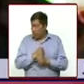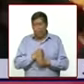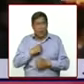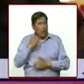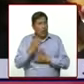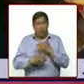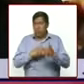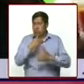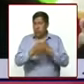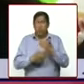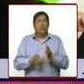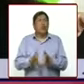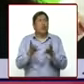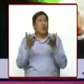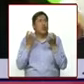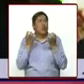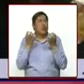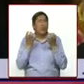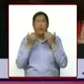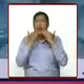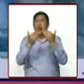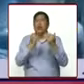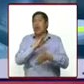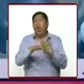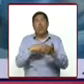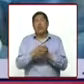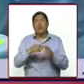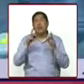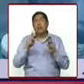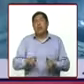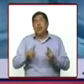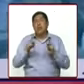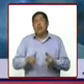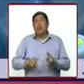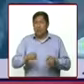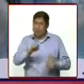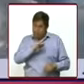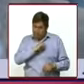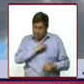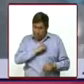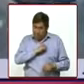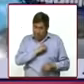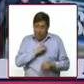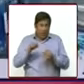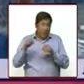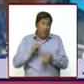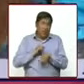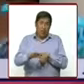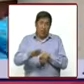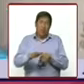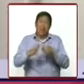desarrollado, quiero también hacer llegar el agradecimiento a todas aquellas personas que se han solidarizado y hacerles